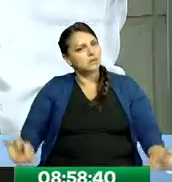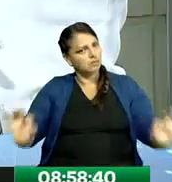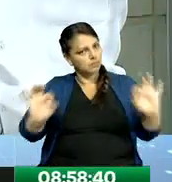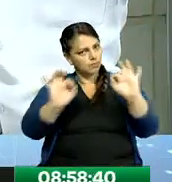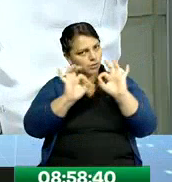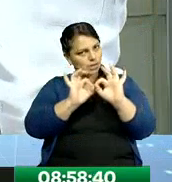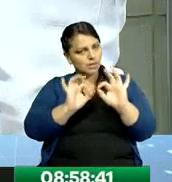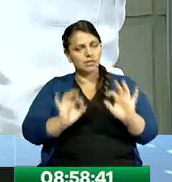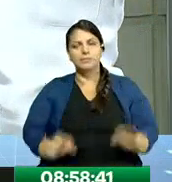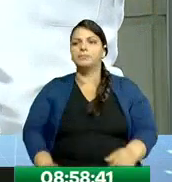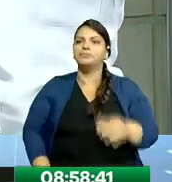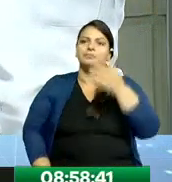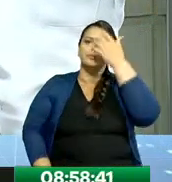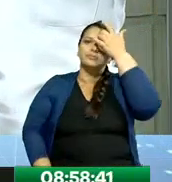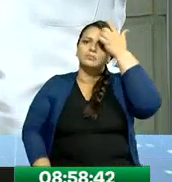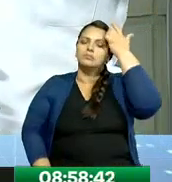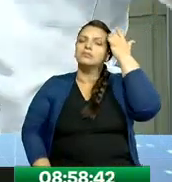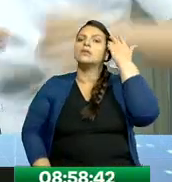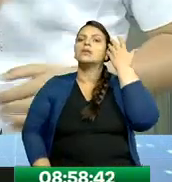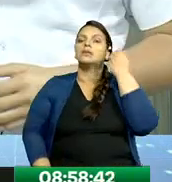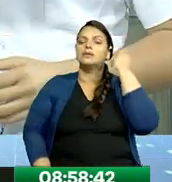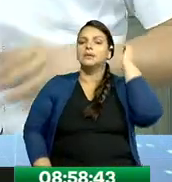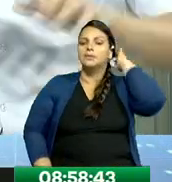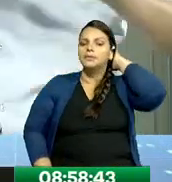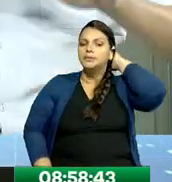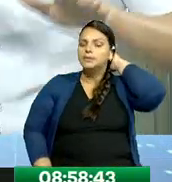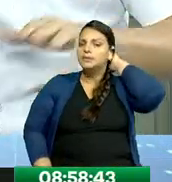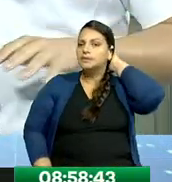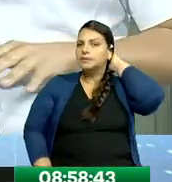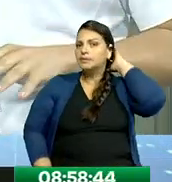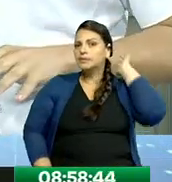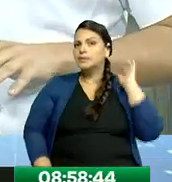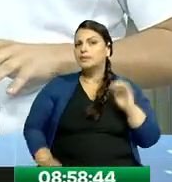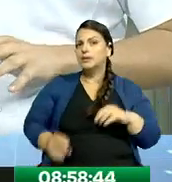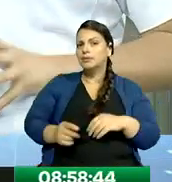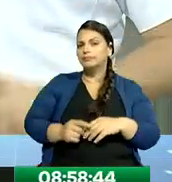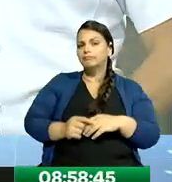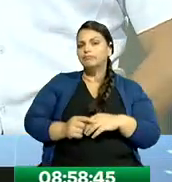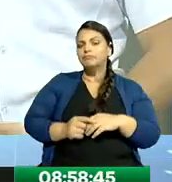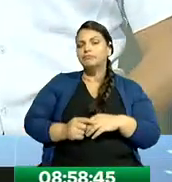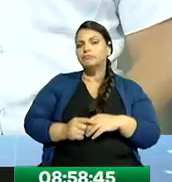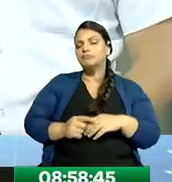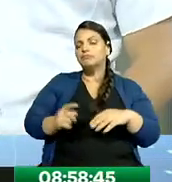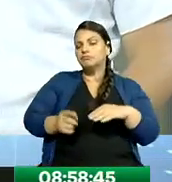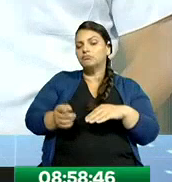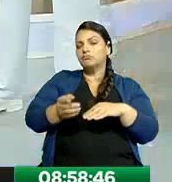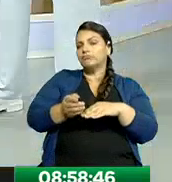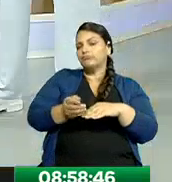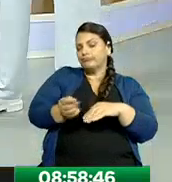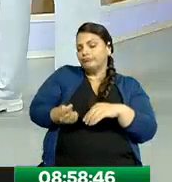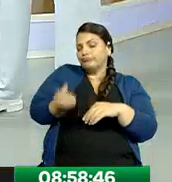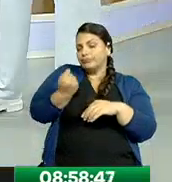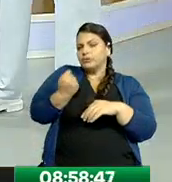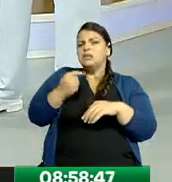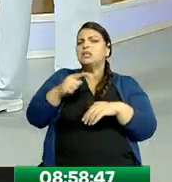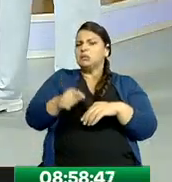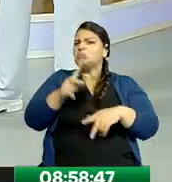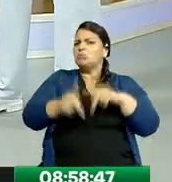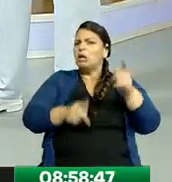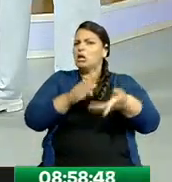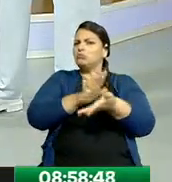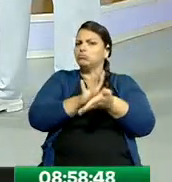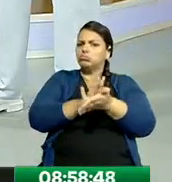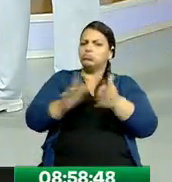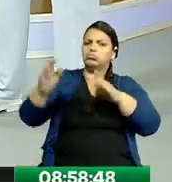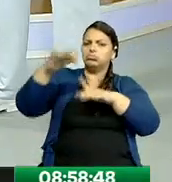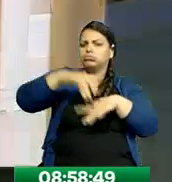tengan como referencia el feriado de fin de año para poder uso, van a ser condiciones muy similares. Y ahora entonces vamos a las recomendaciones para que los